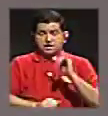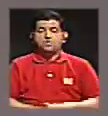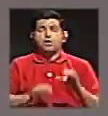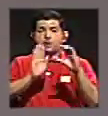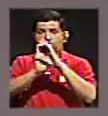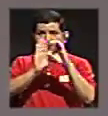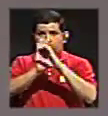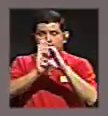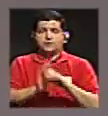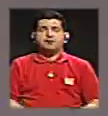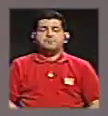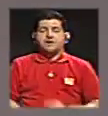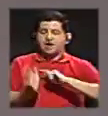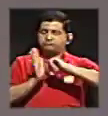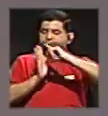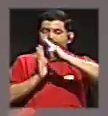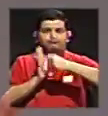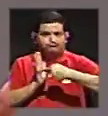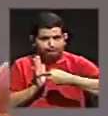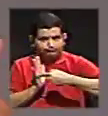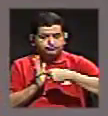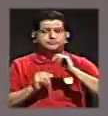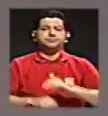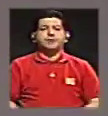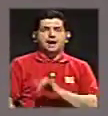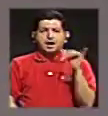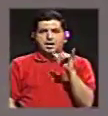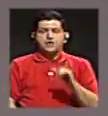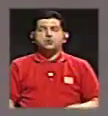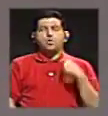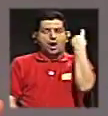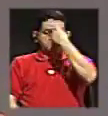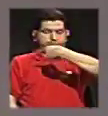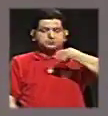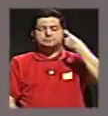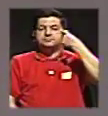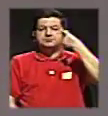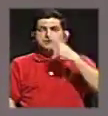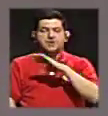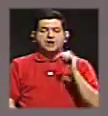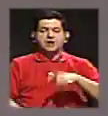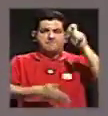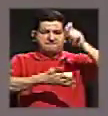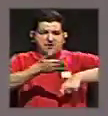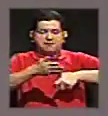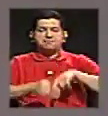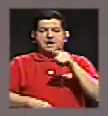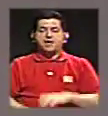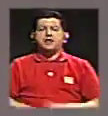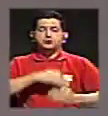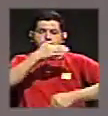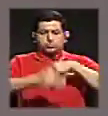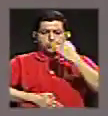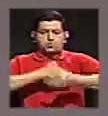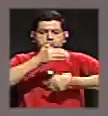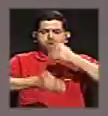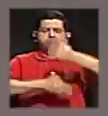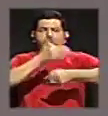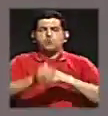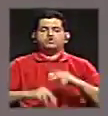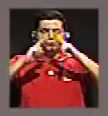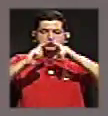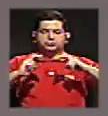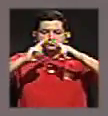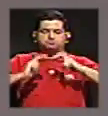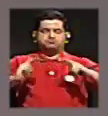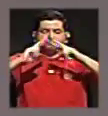fotografías de sus huellas dactilares de su rostro y además de su firma eso se sometía a un procedimiento de de